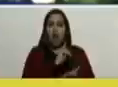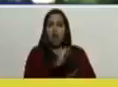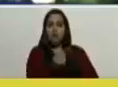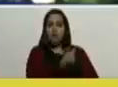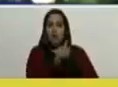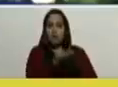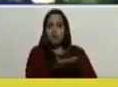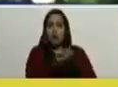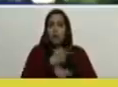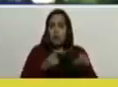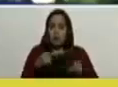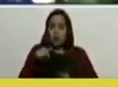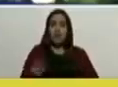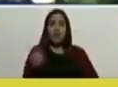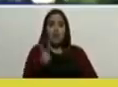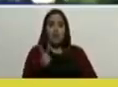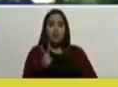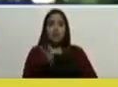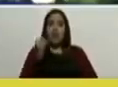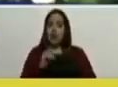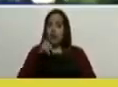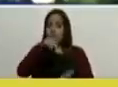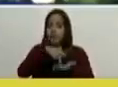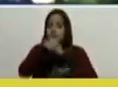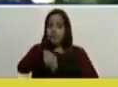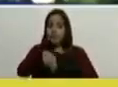Y aquí estamos, por algo estamos aquí.